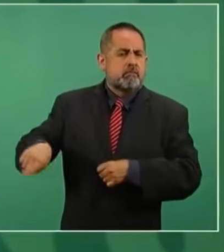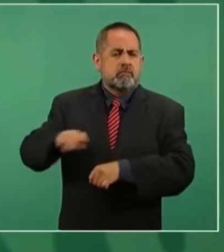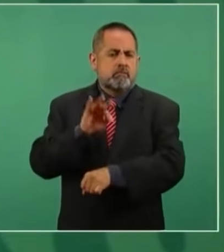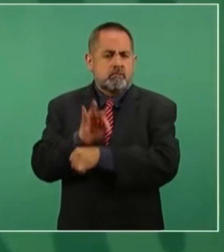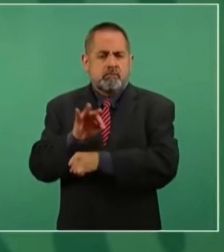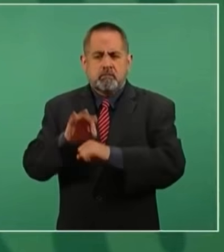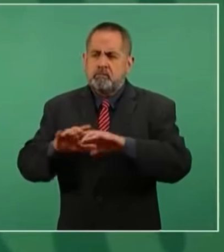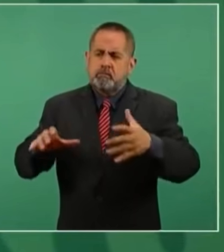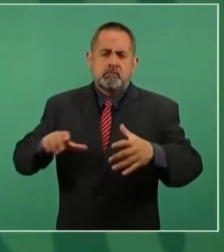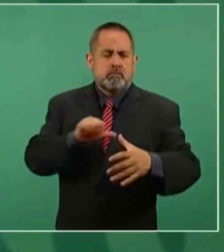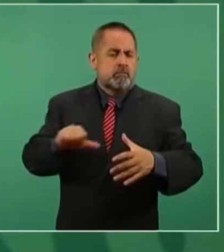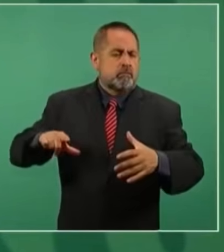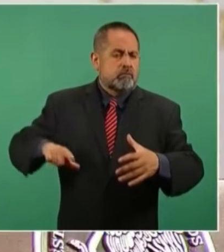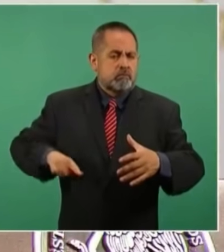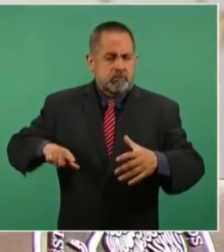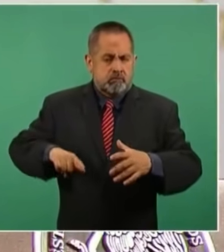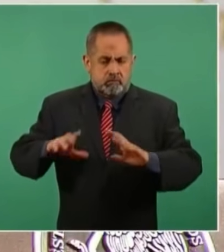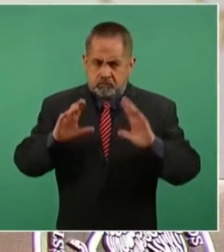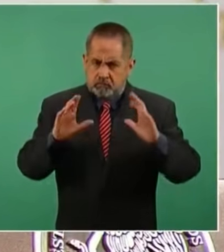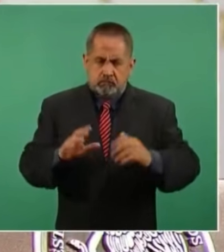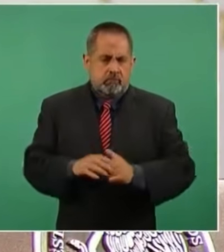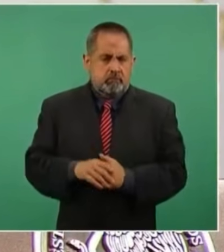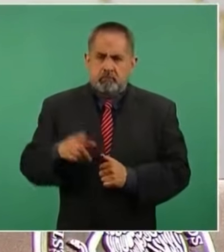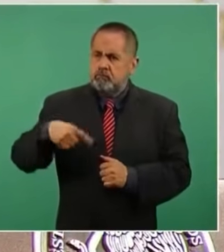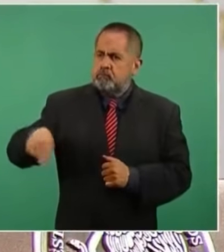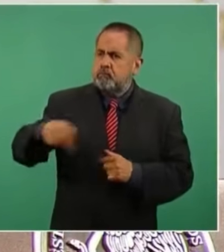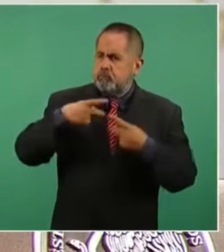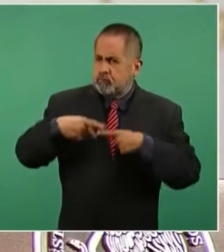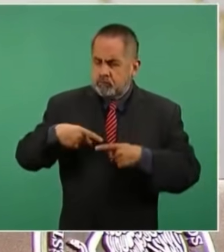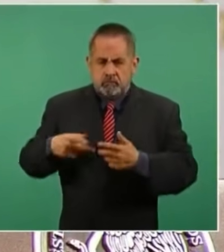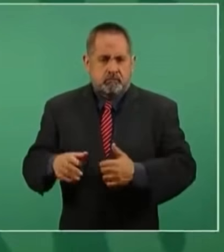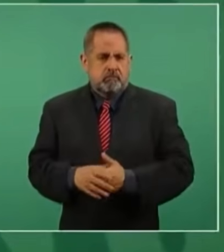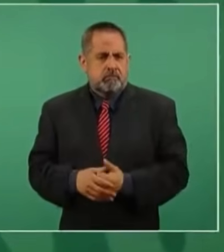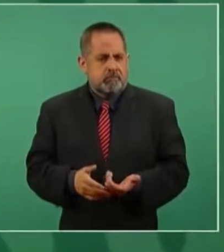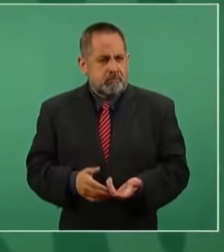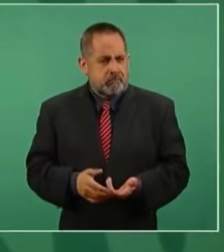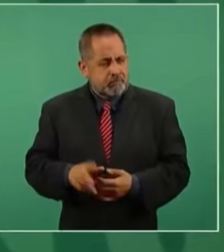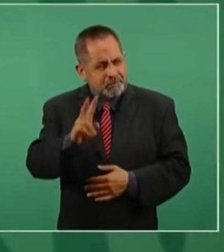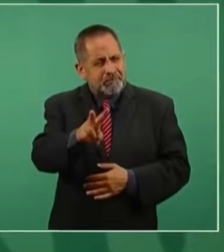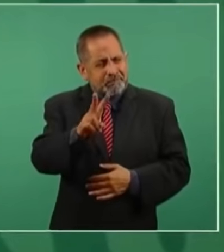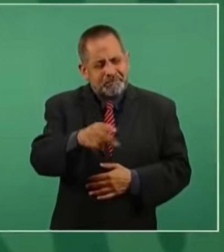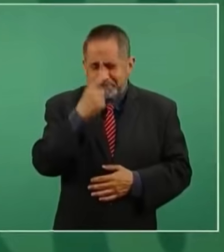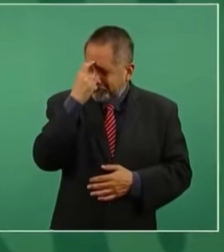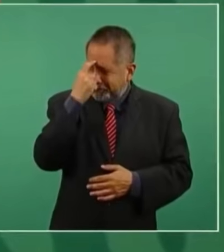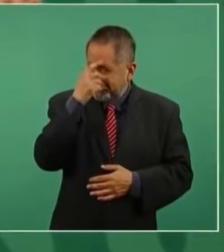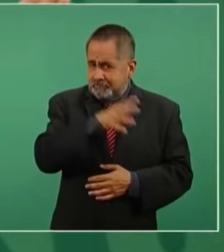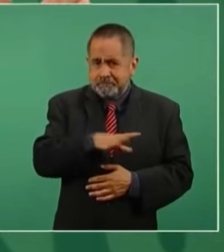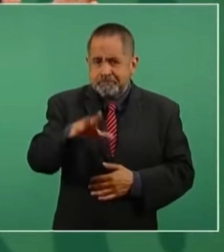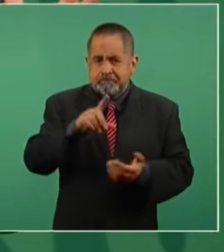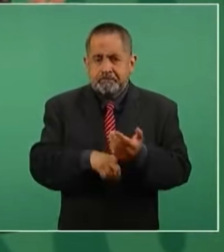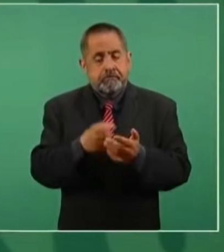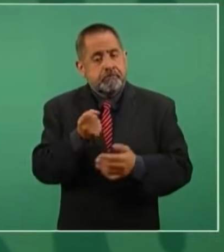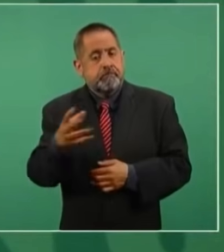el interés público. Es increíble que senadores,